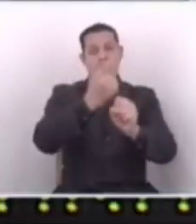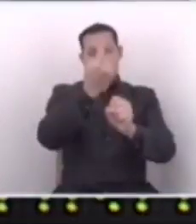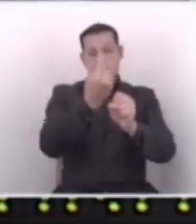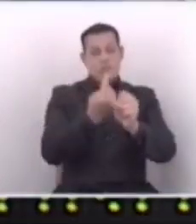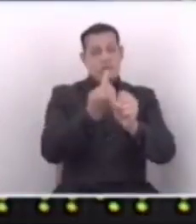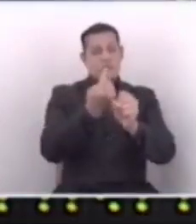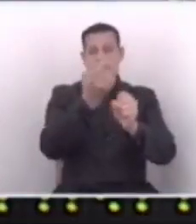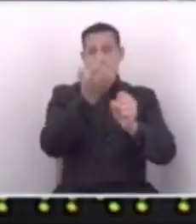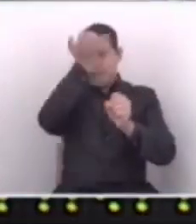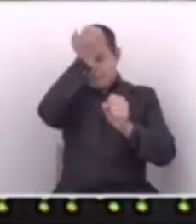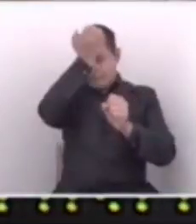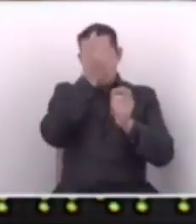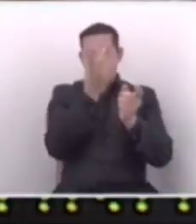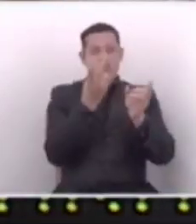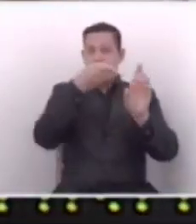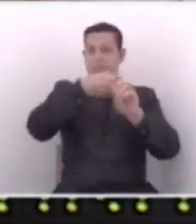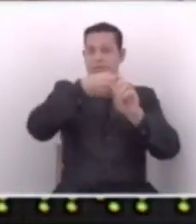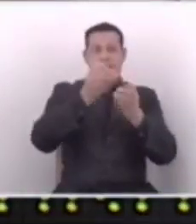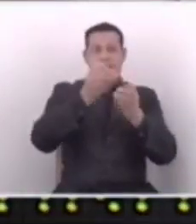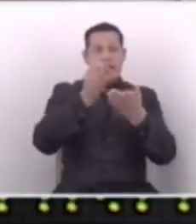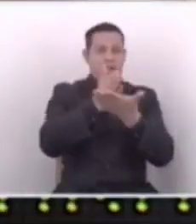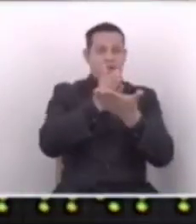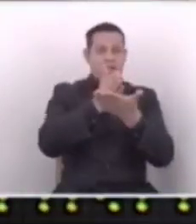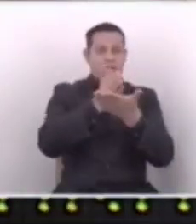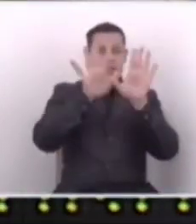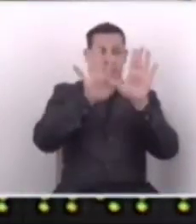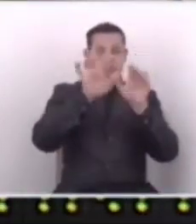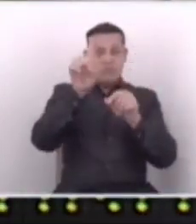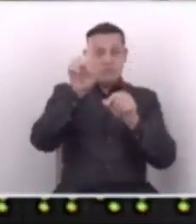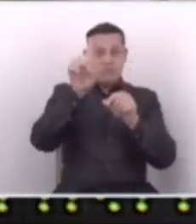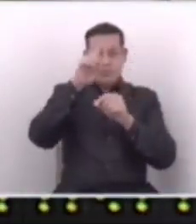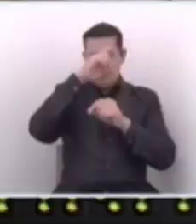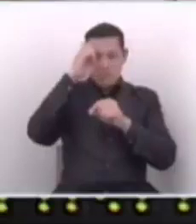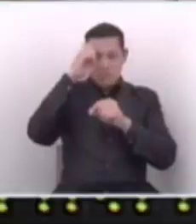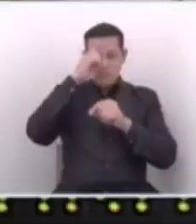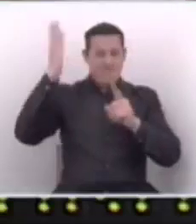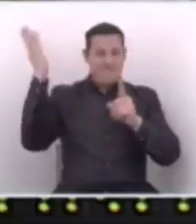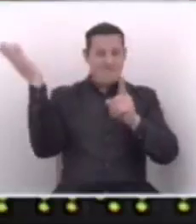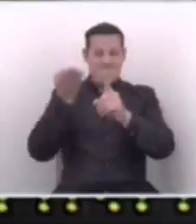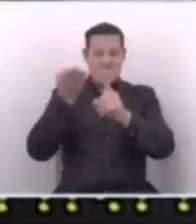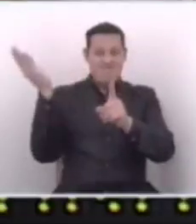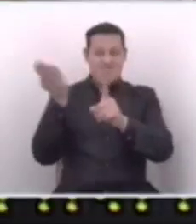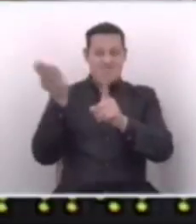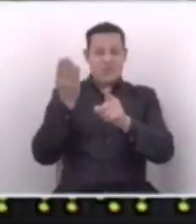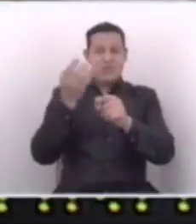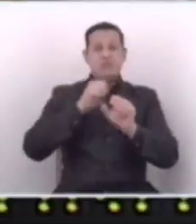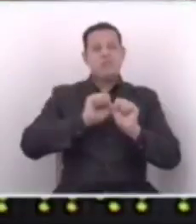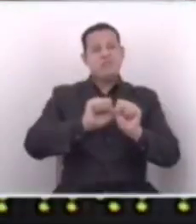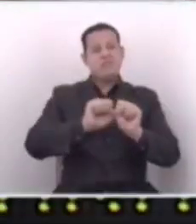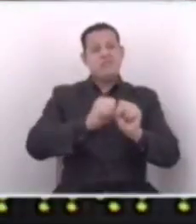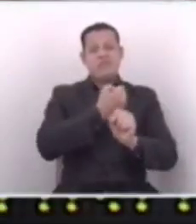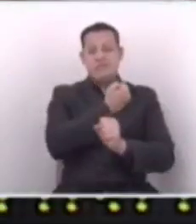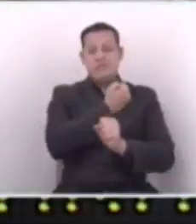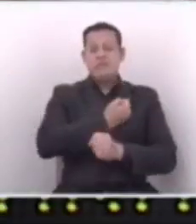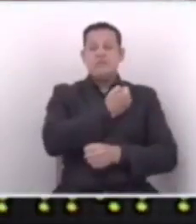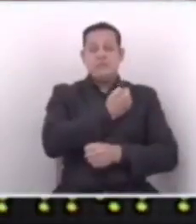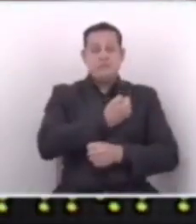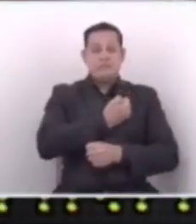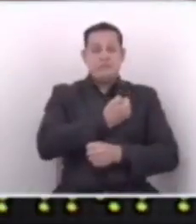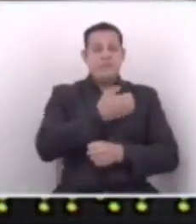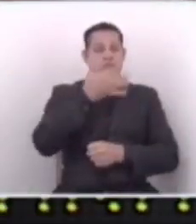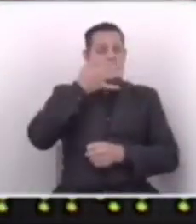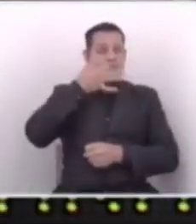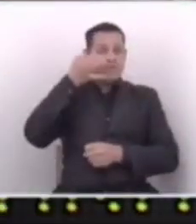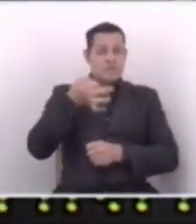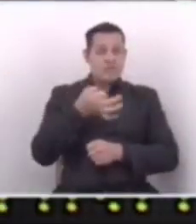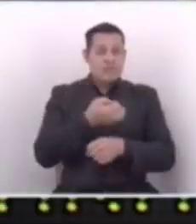a la gente que no era, que no andaba metida en nada. 11 trabajadores macheteados. Imagínense qué muerte más cruel.